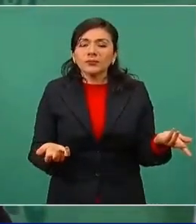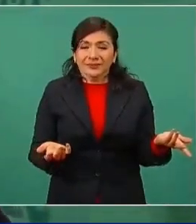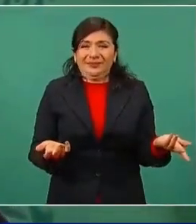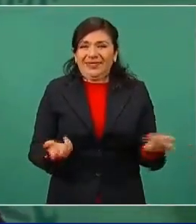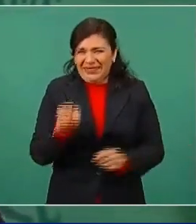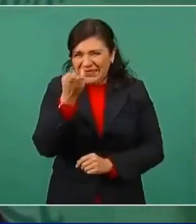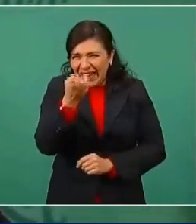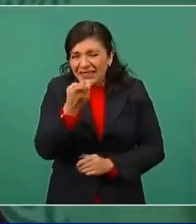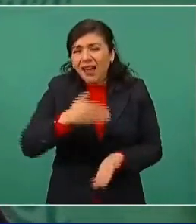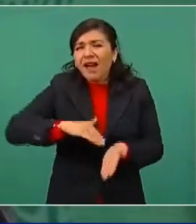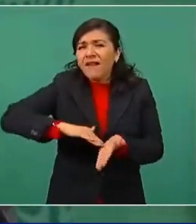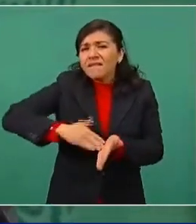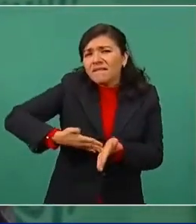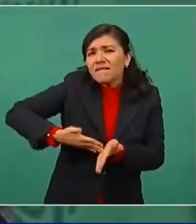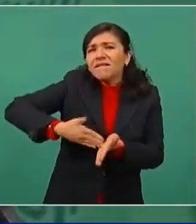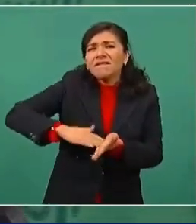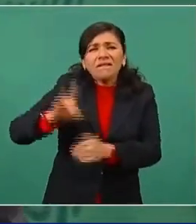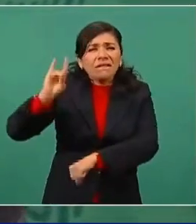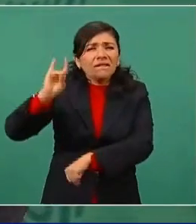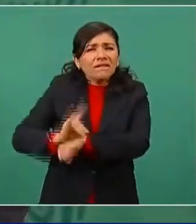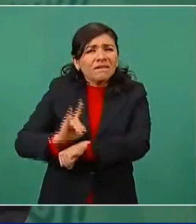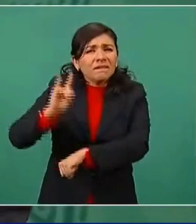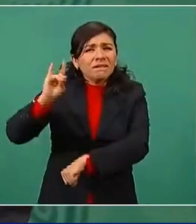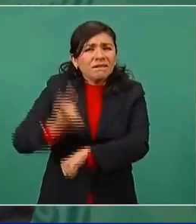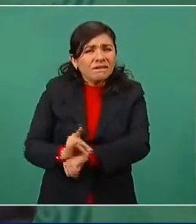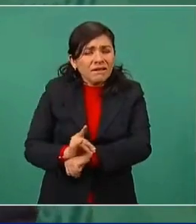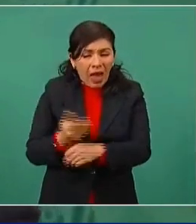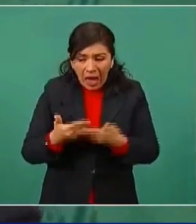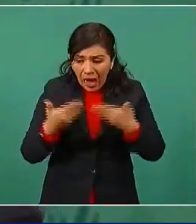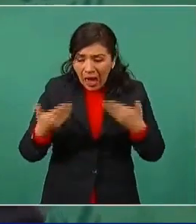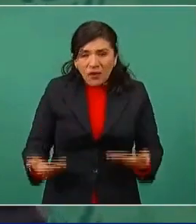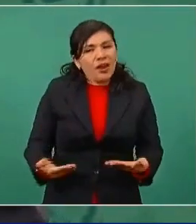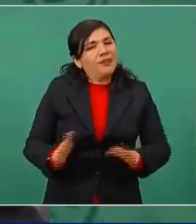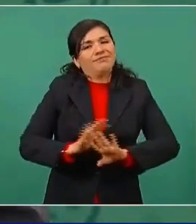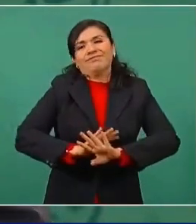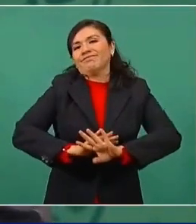Entonces, toda esa simulación ya no.